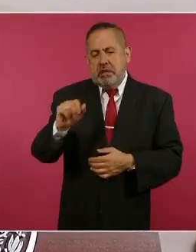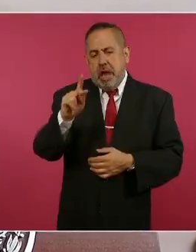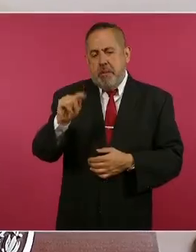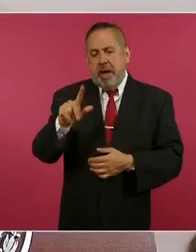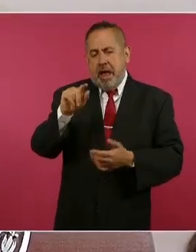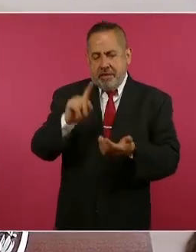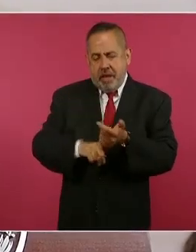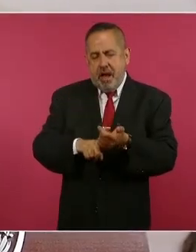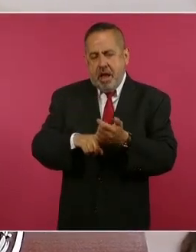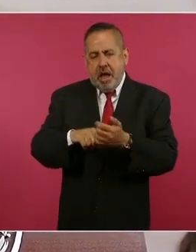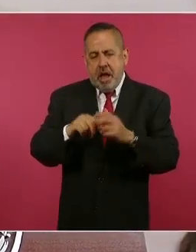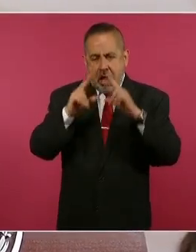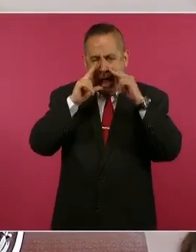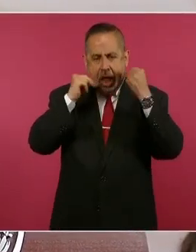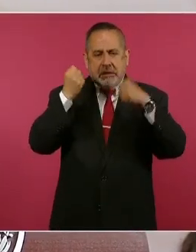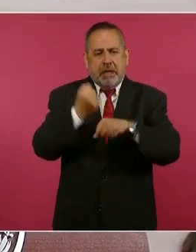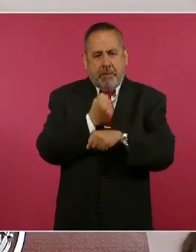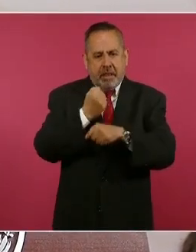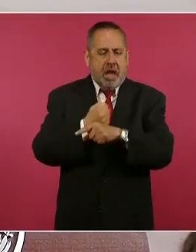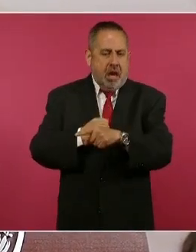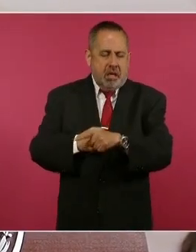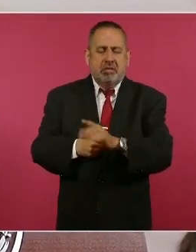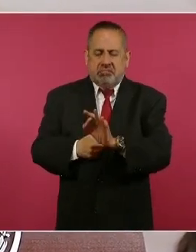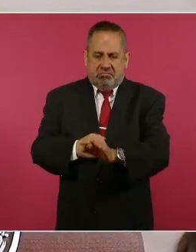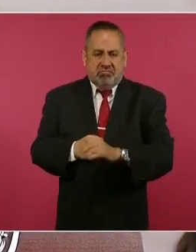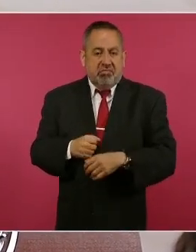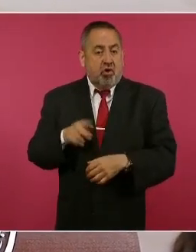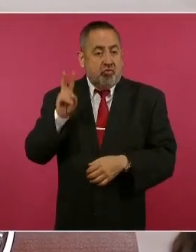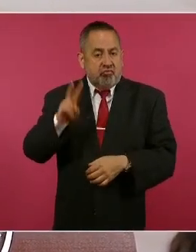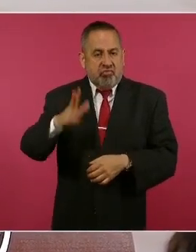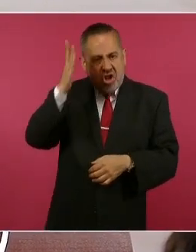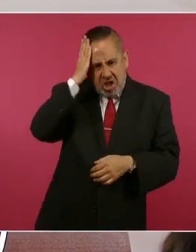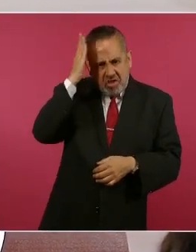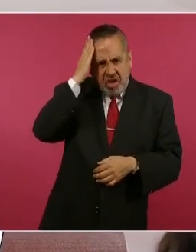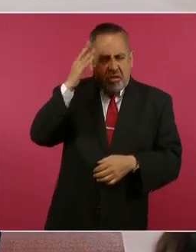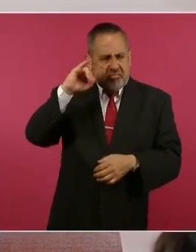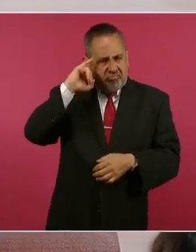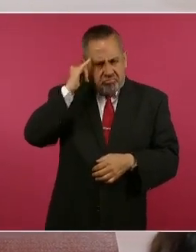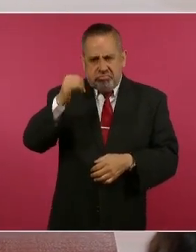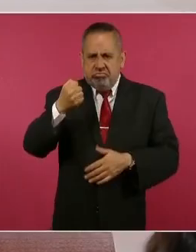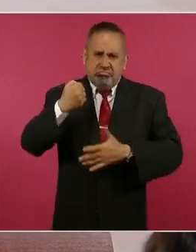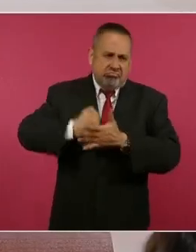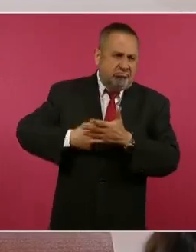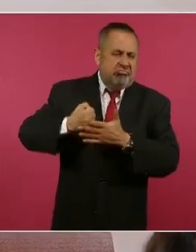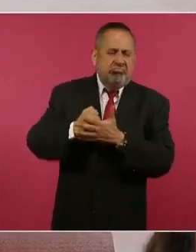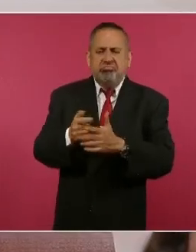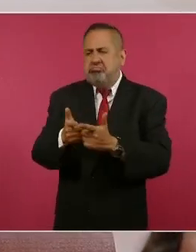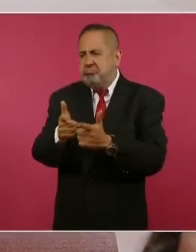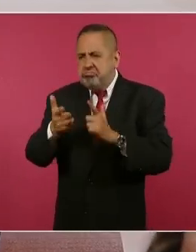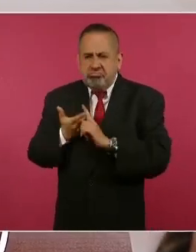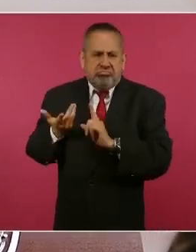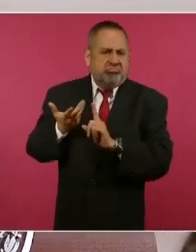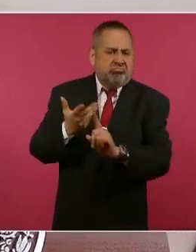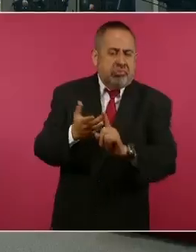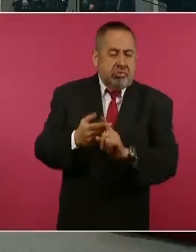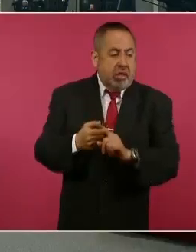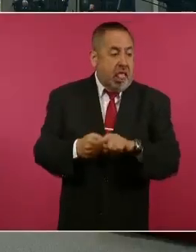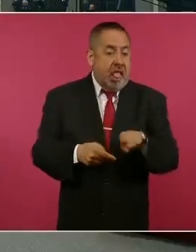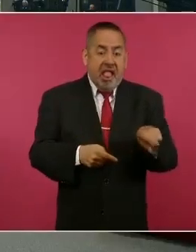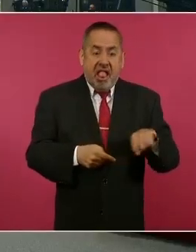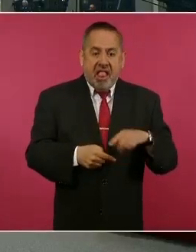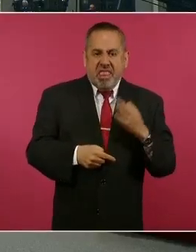este gran dirigente campesino, dirigente social, fue